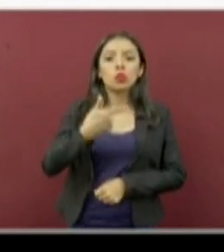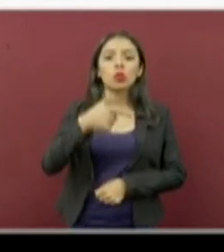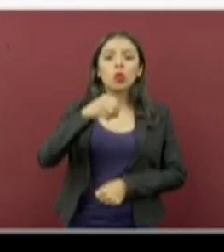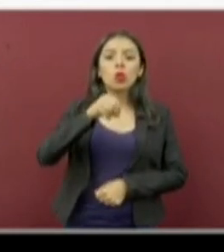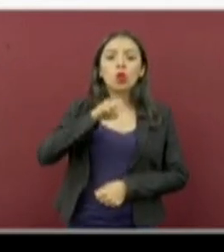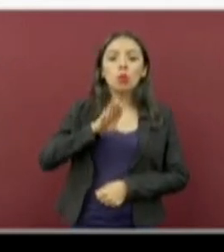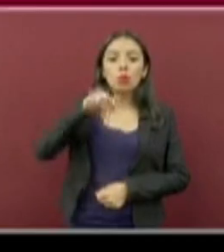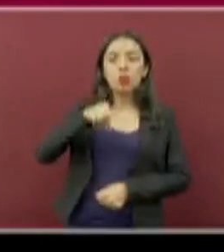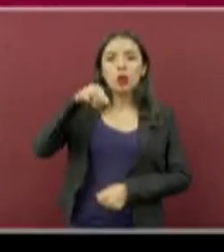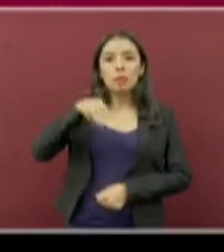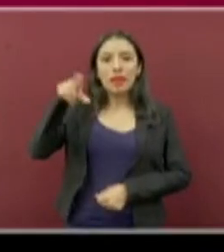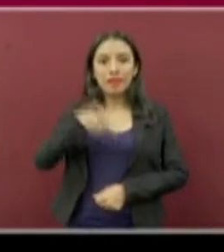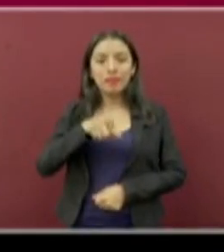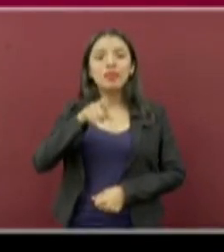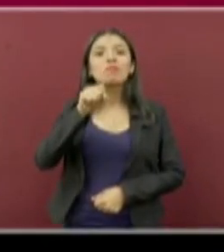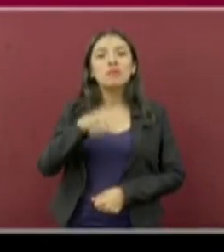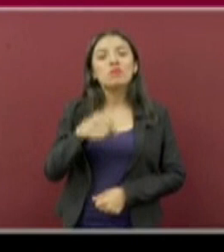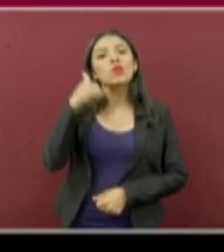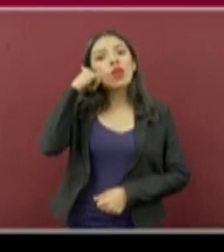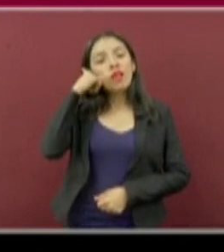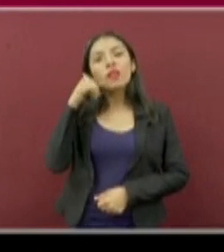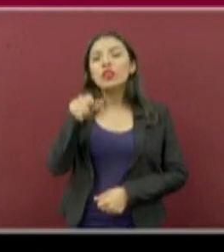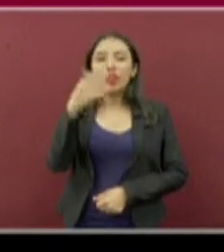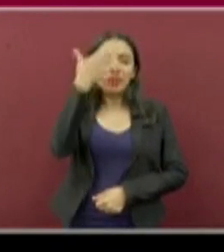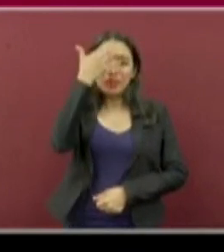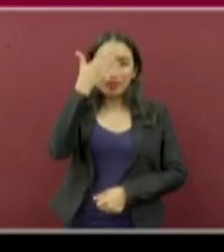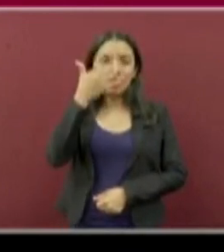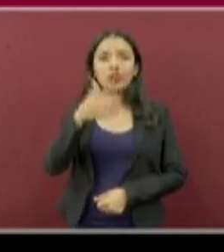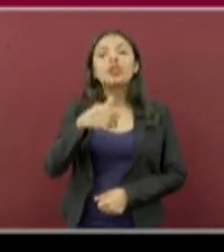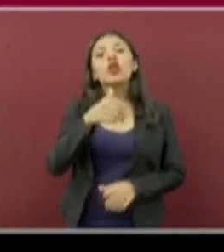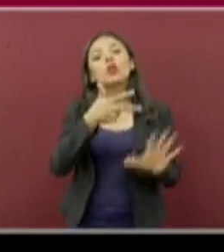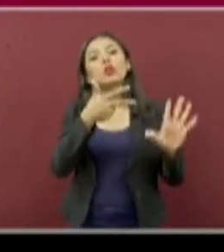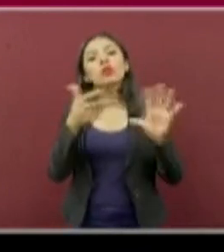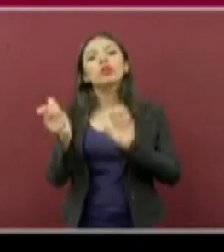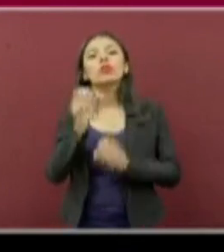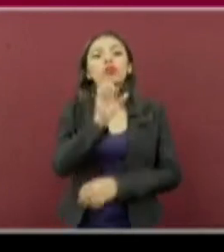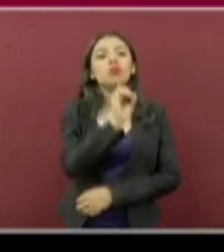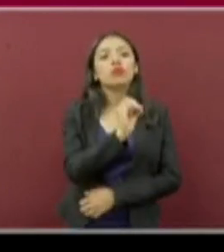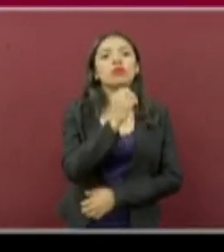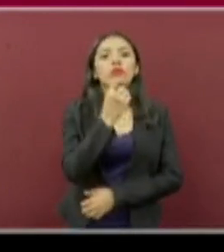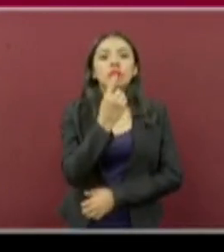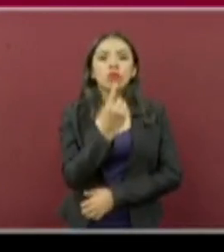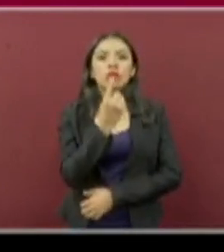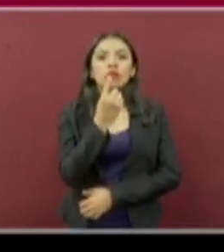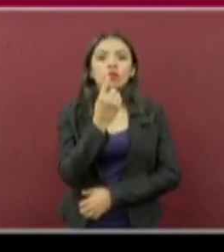coronavirus.veracruz.gob.mx y el número de atención que ustedes ya conocen, el